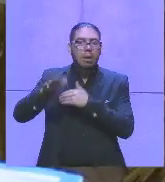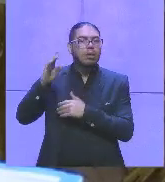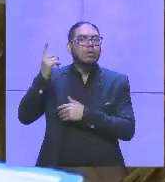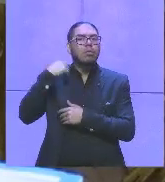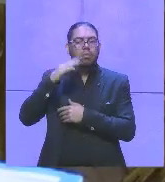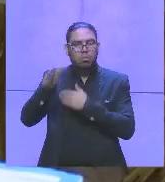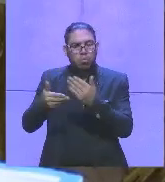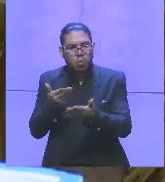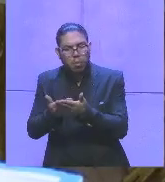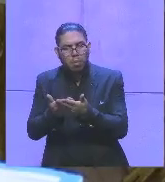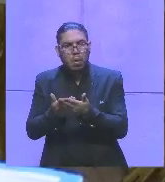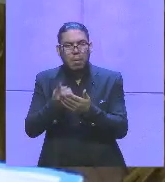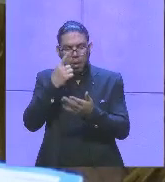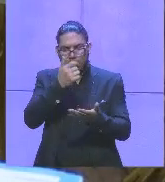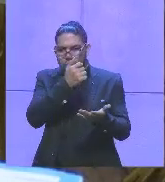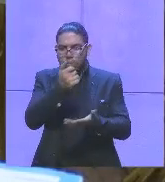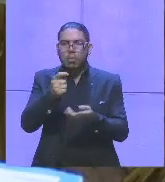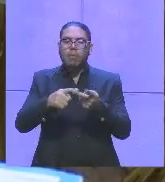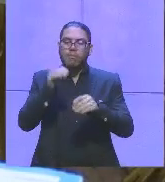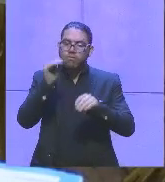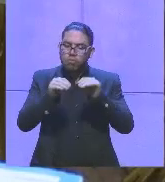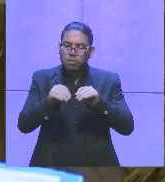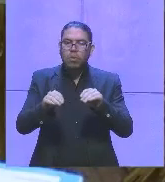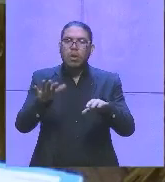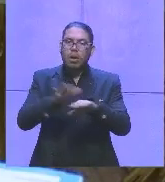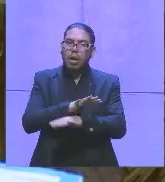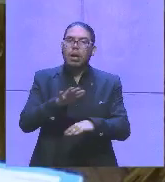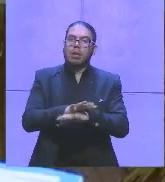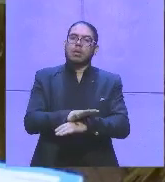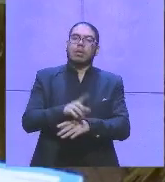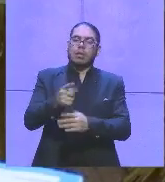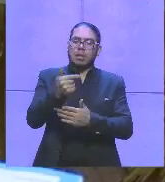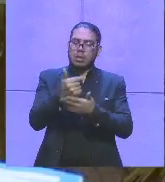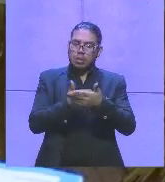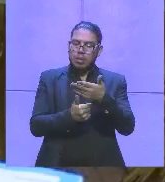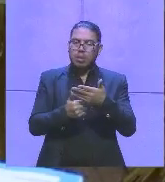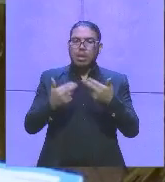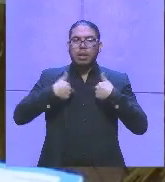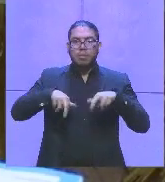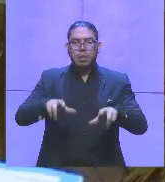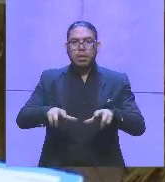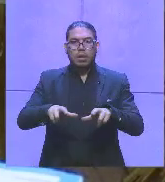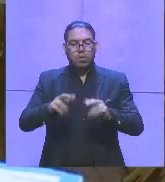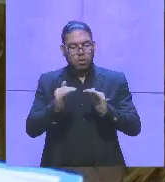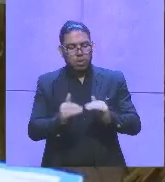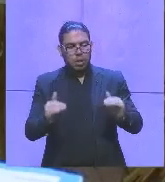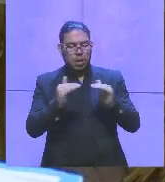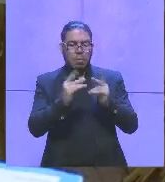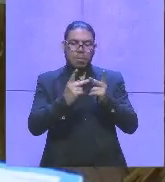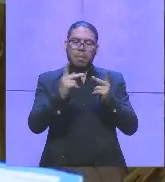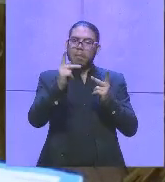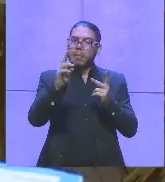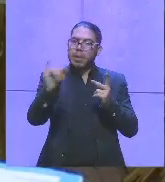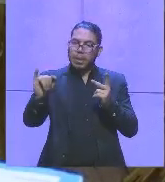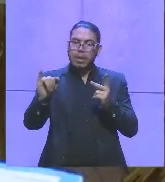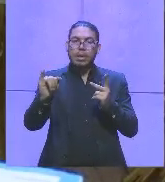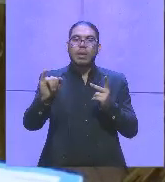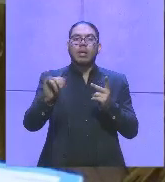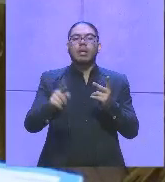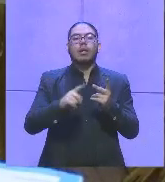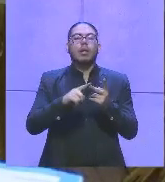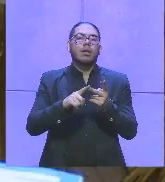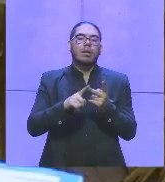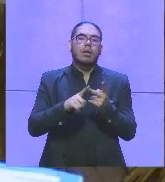las promoventes de los recursos, modificar el orden de las listas de representación proporcional del PRI, el Partido Acción Nacional y el